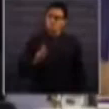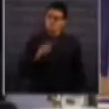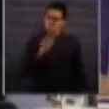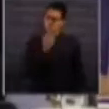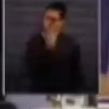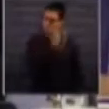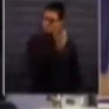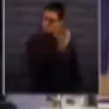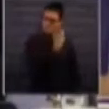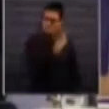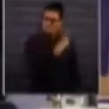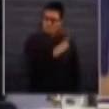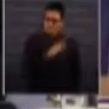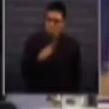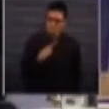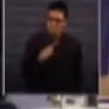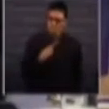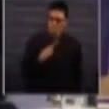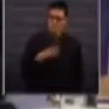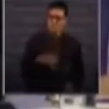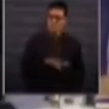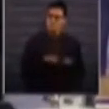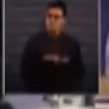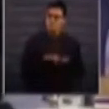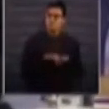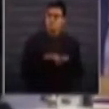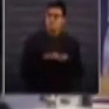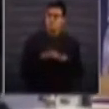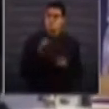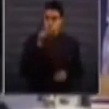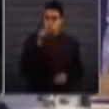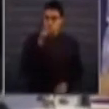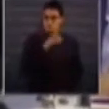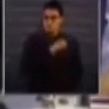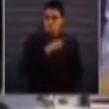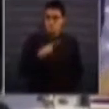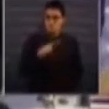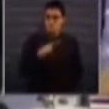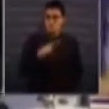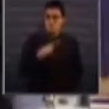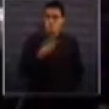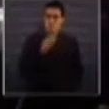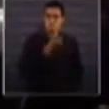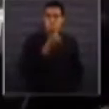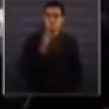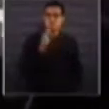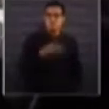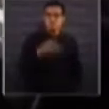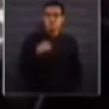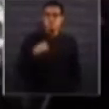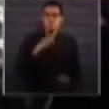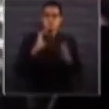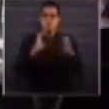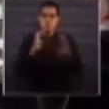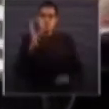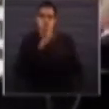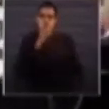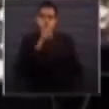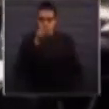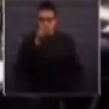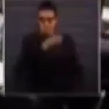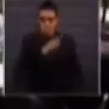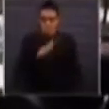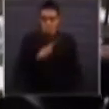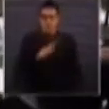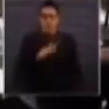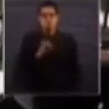que garantizar el marco normativo para cuidar y proteger la calidad del aire en el estado? Sí, por supuesto, pero también tenemos una